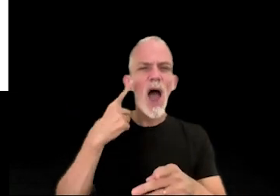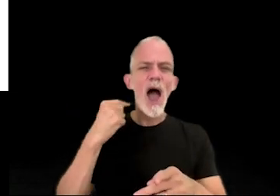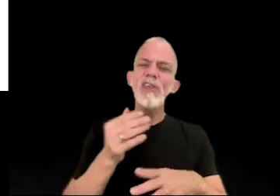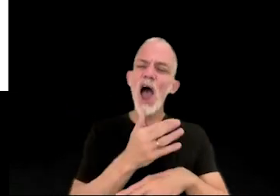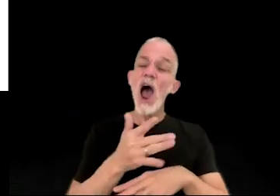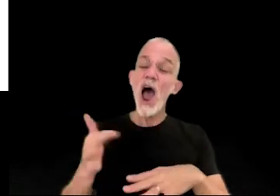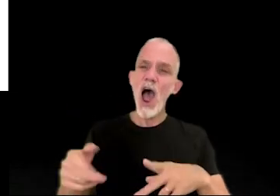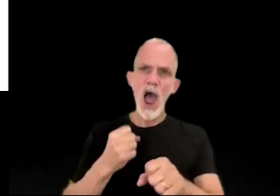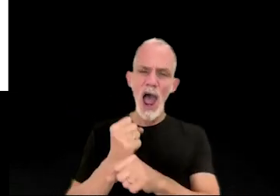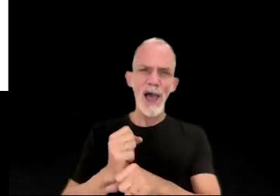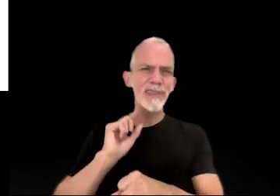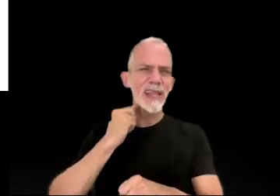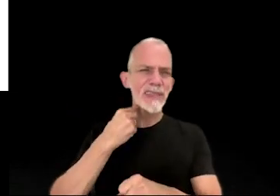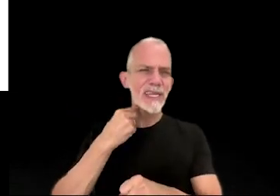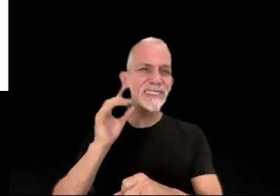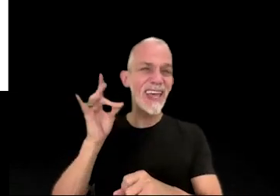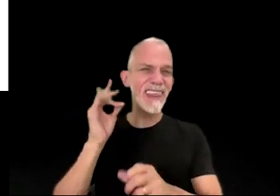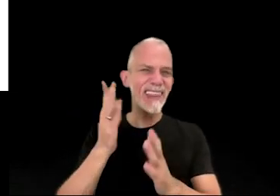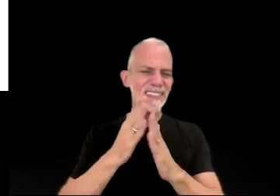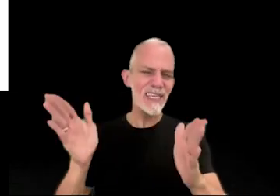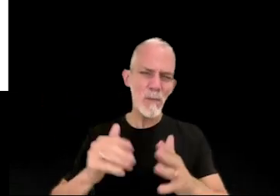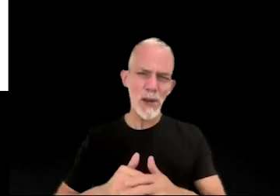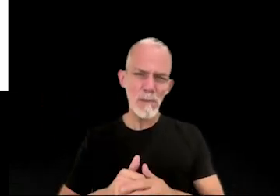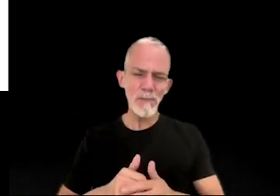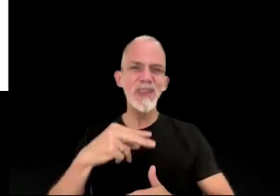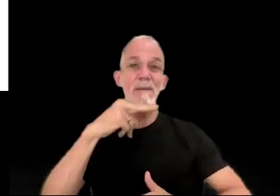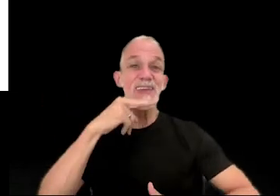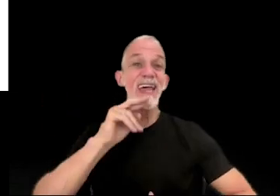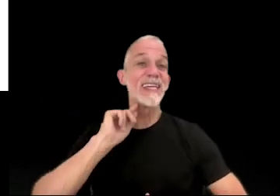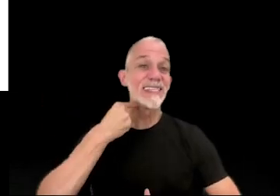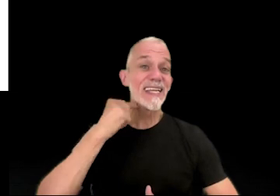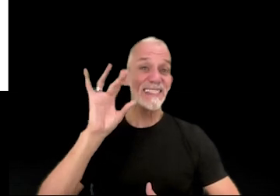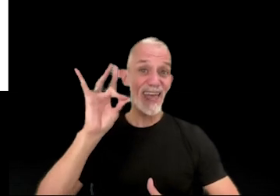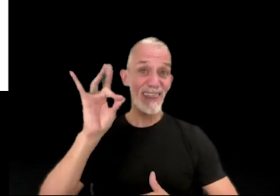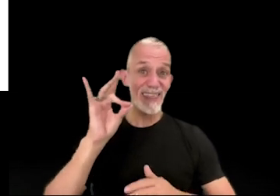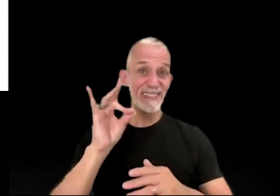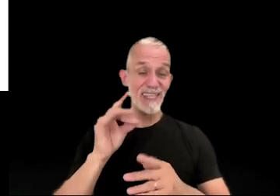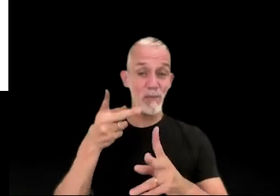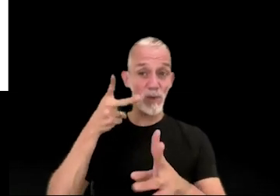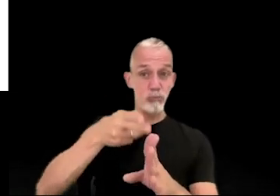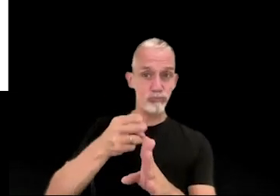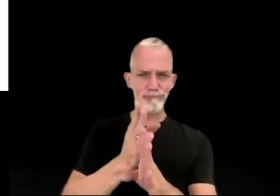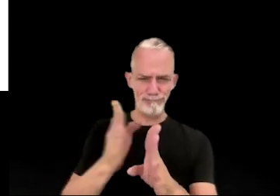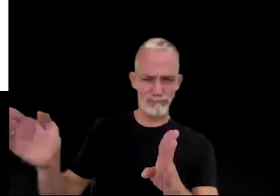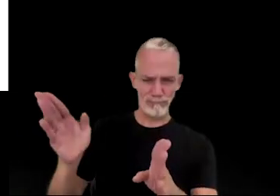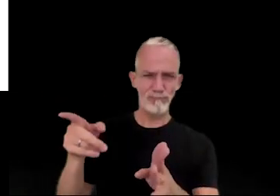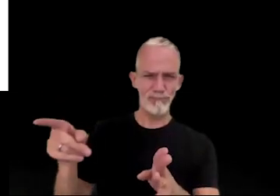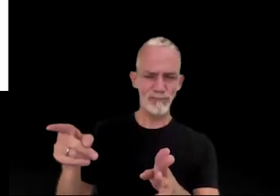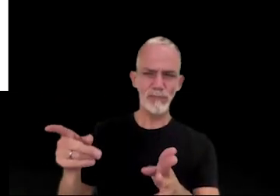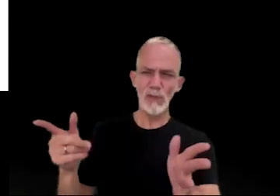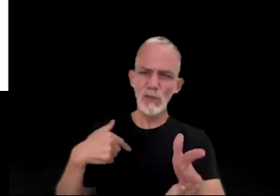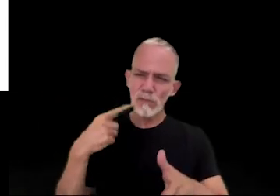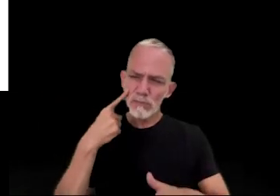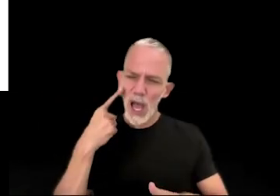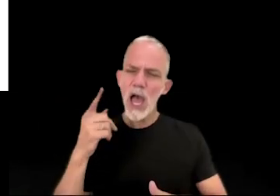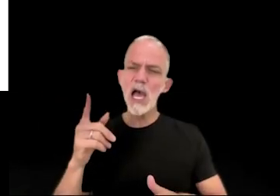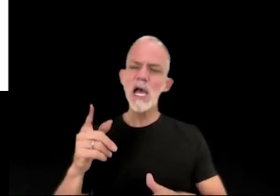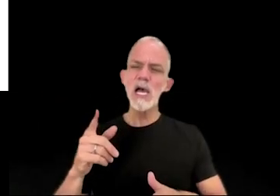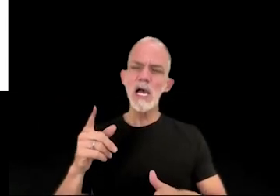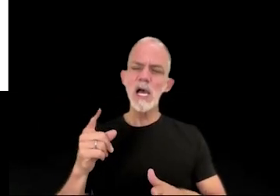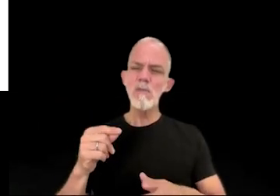día 13 de diciembre, viernes 13 de diciembre, que es cuando cierra el régimen, ahora lo vamos a ver bien en detalle, hubiera quedado